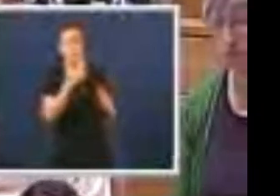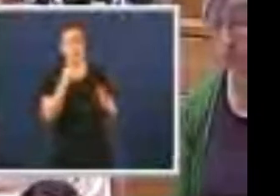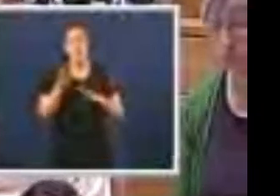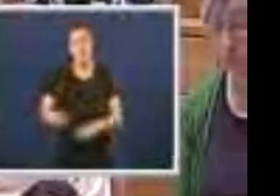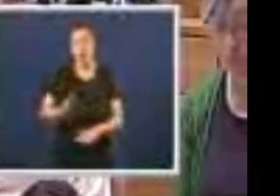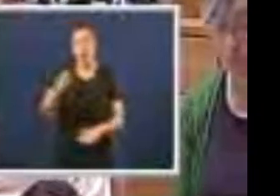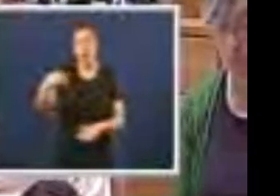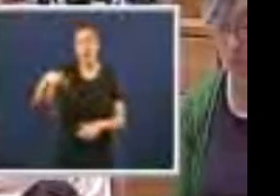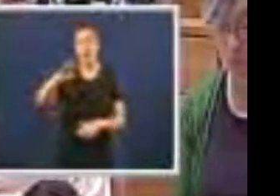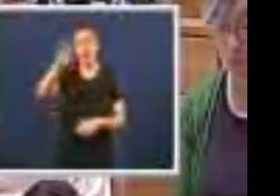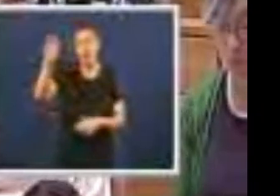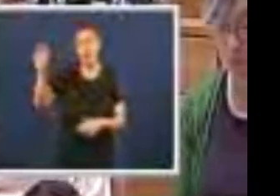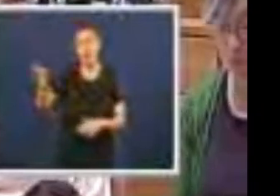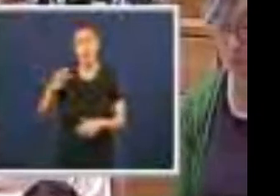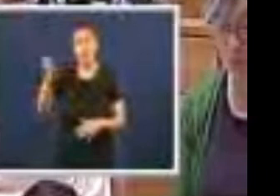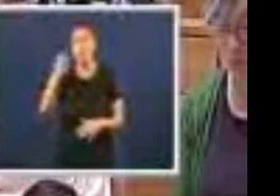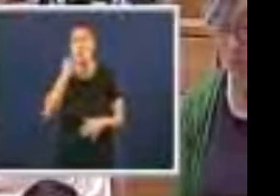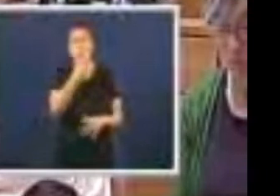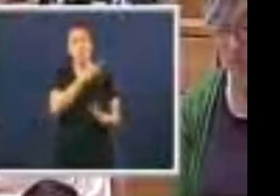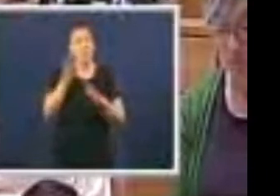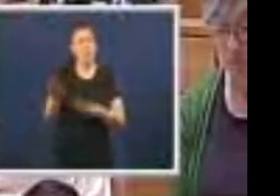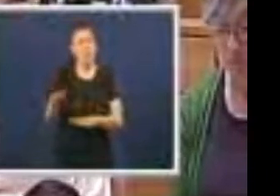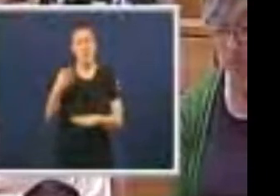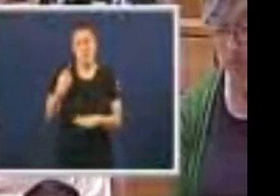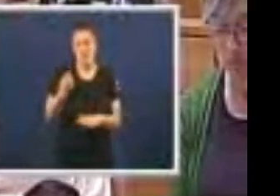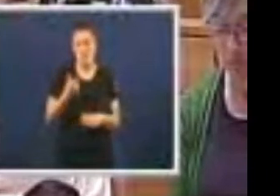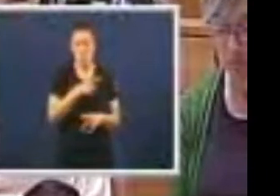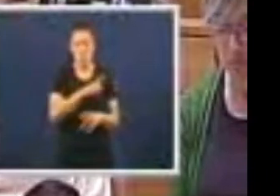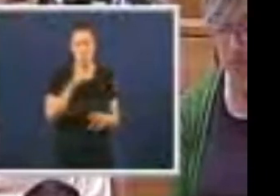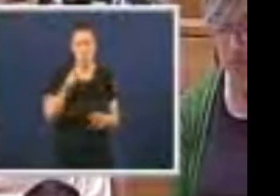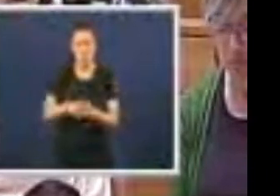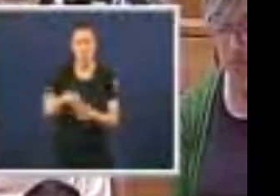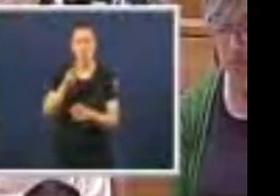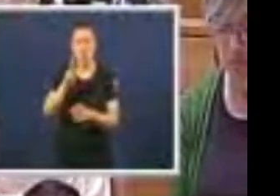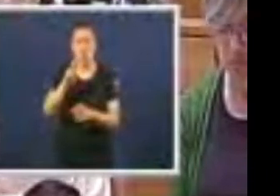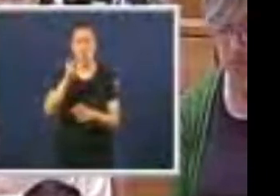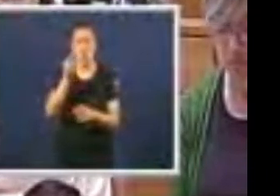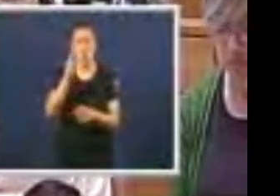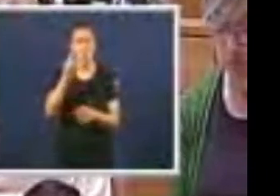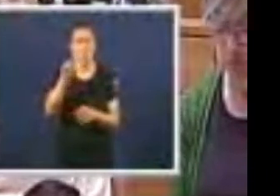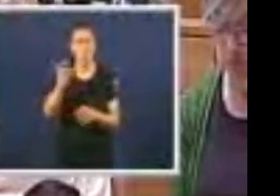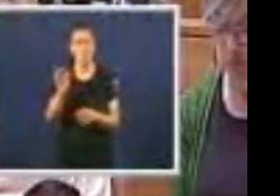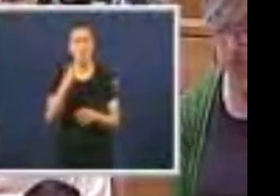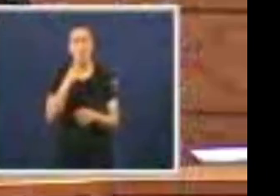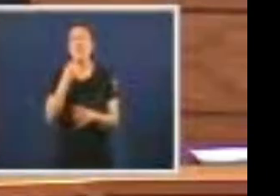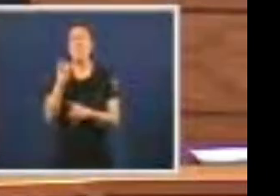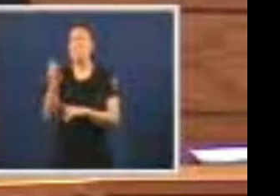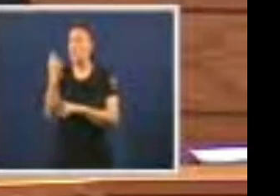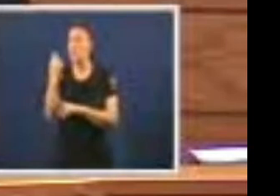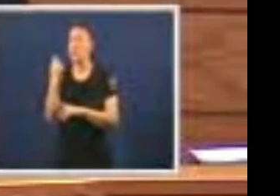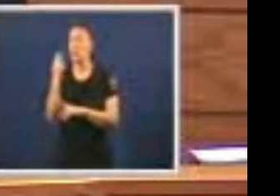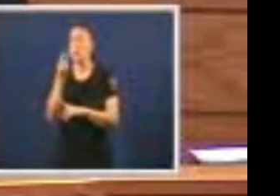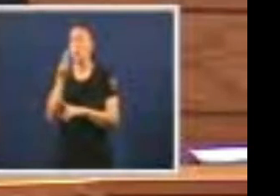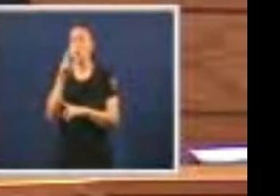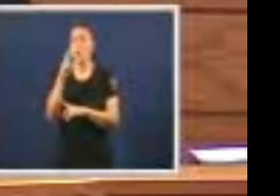outros presidentes autonómicos, non? En concreto, acaba vostede de facerse moi fan de Urcullo, que nos di que o que consigue o señor Urcullo